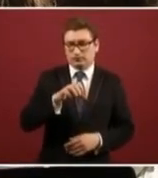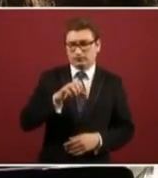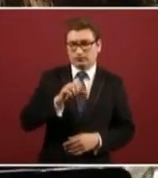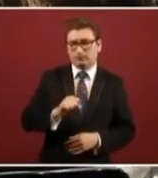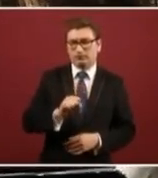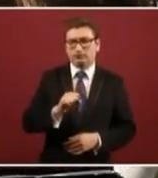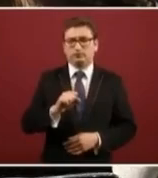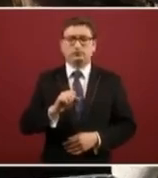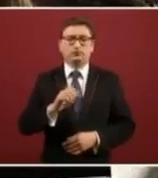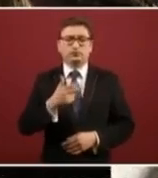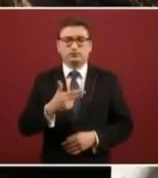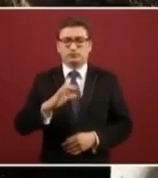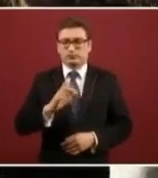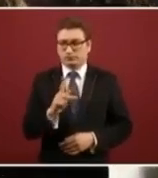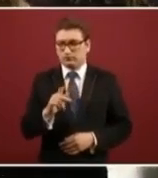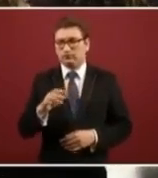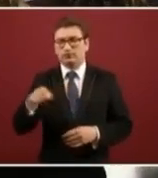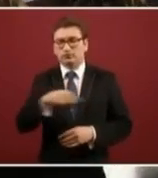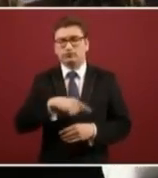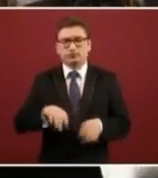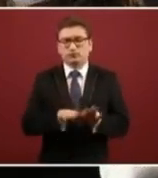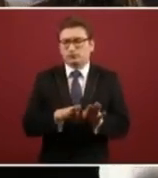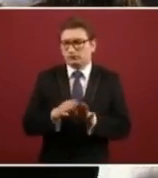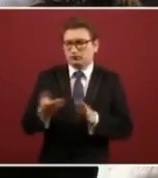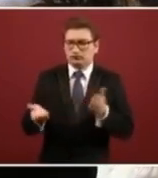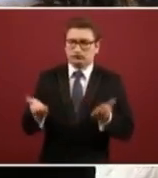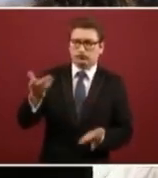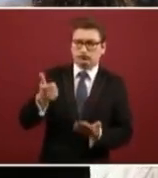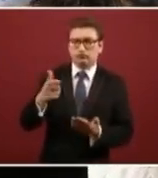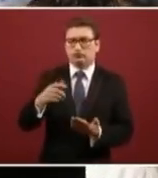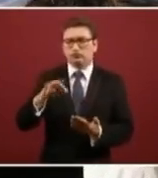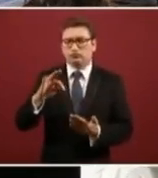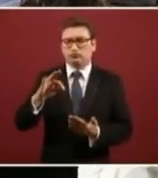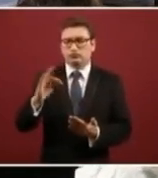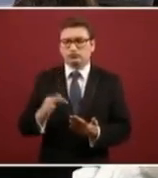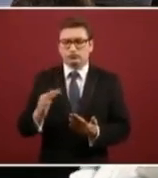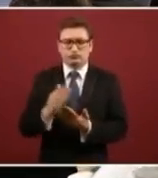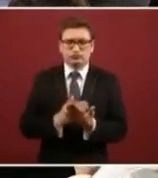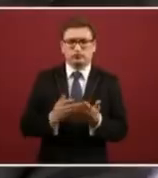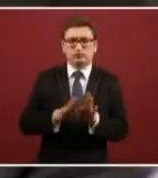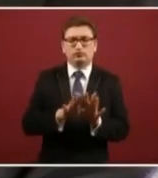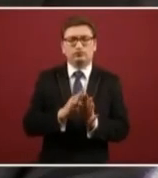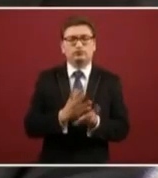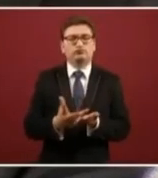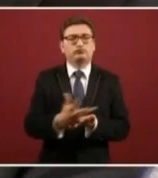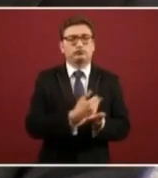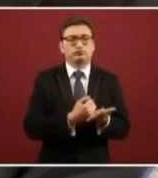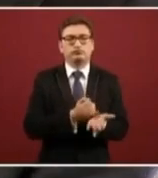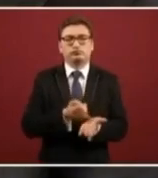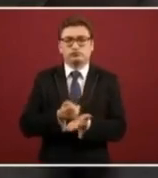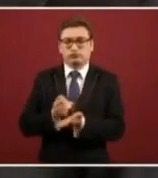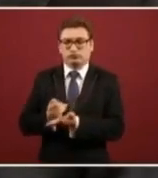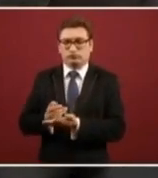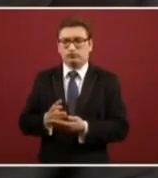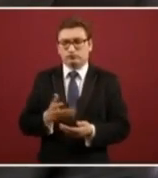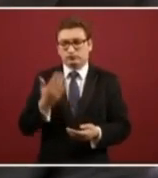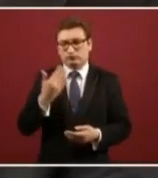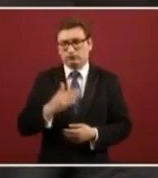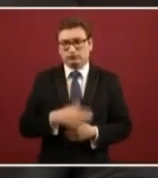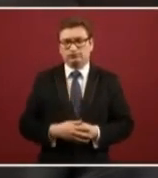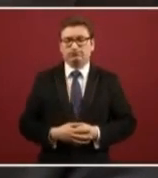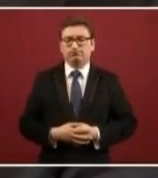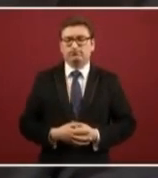esa disminución? Pues con la recaudación, que